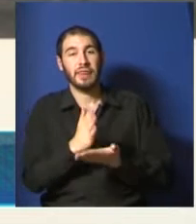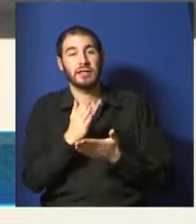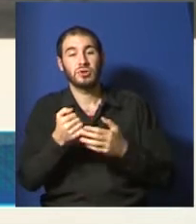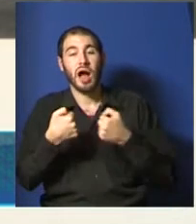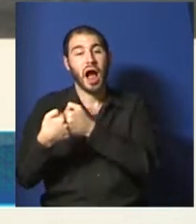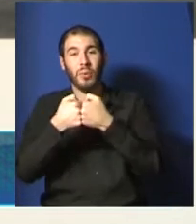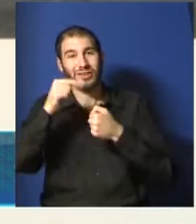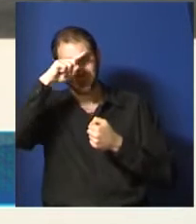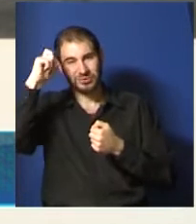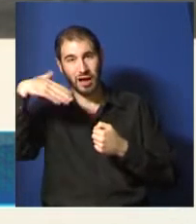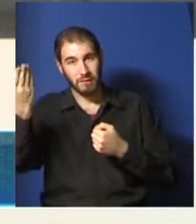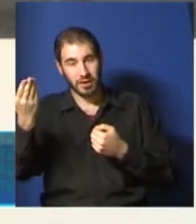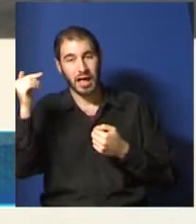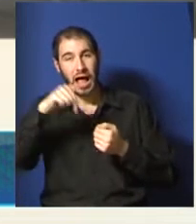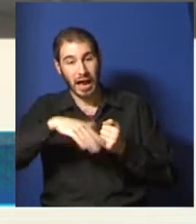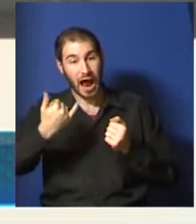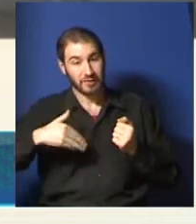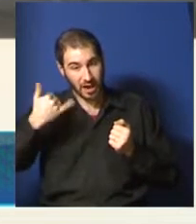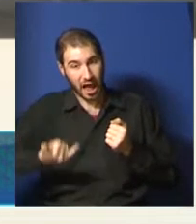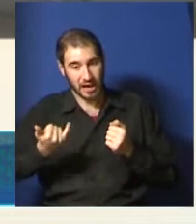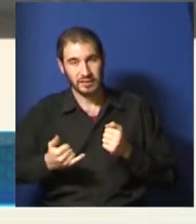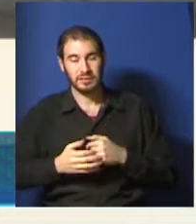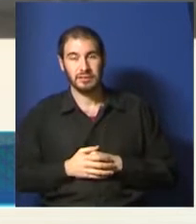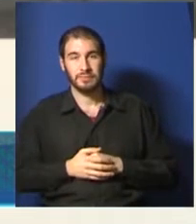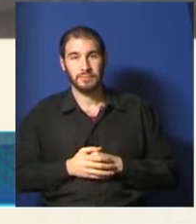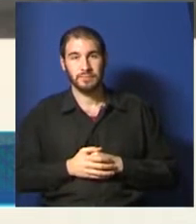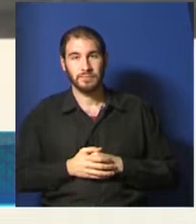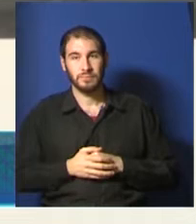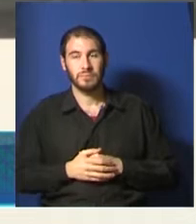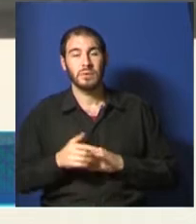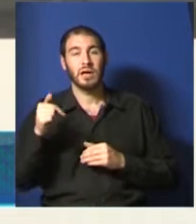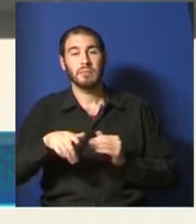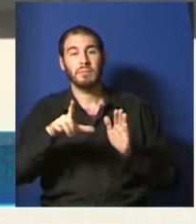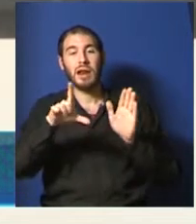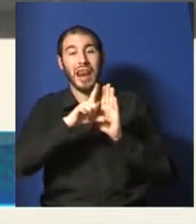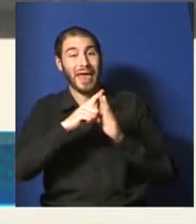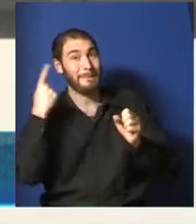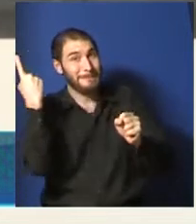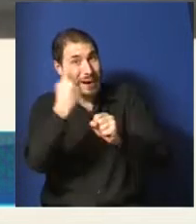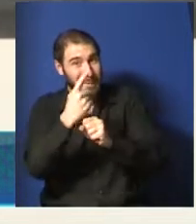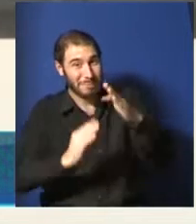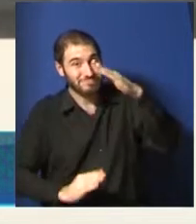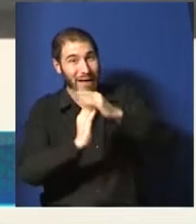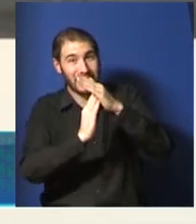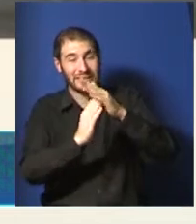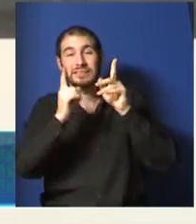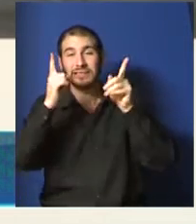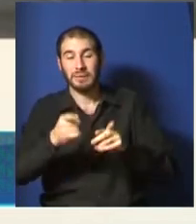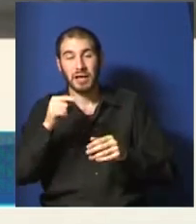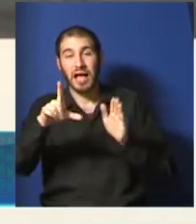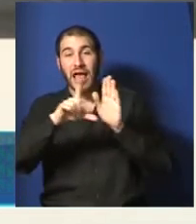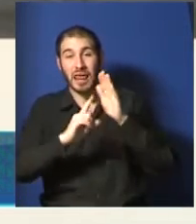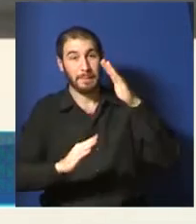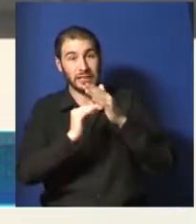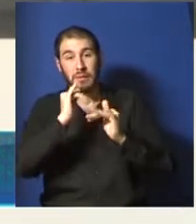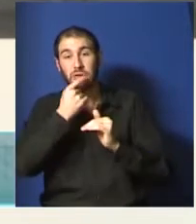convenciones internacionales que rigen, ¿no es cierto?, y son la ley primera, así lo dice también la Constitución